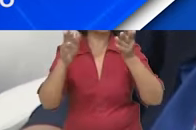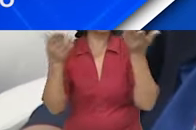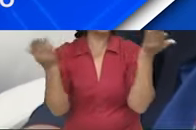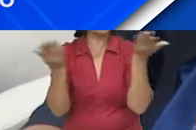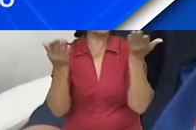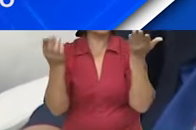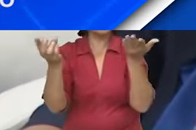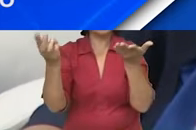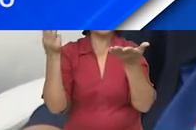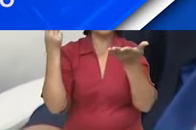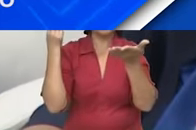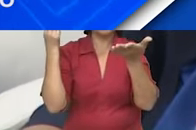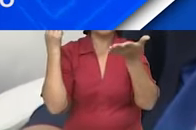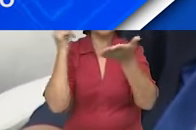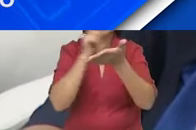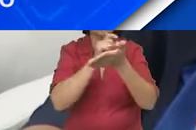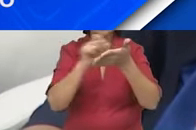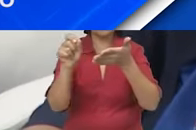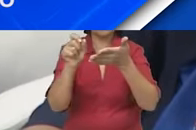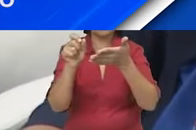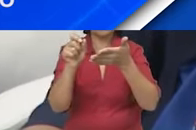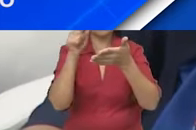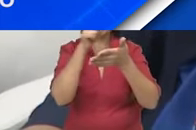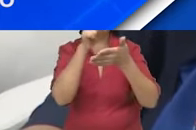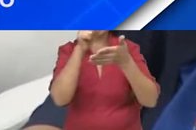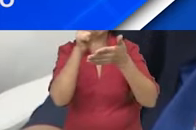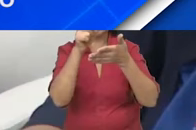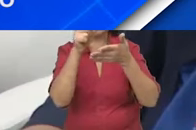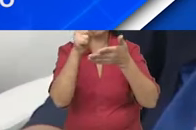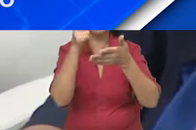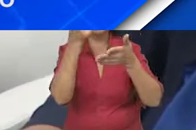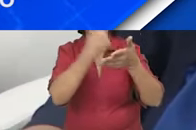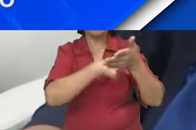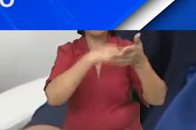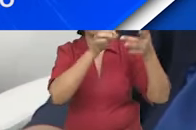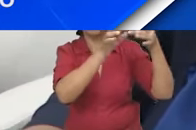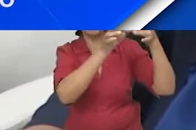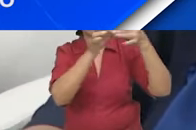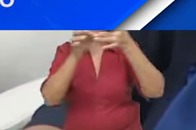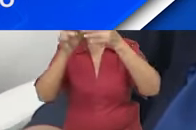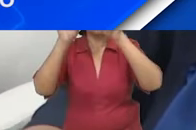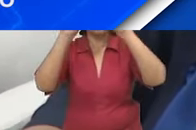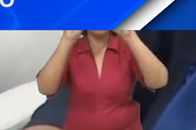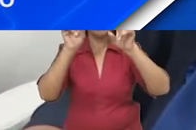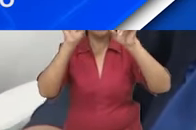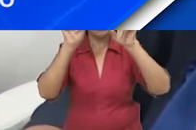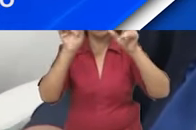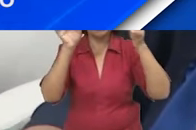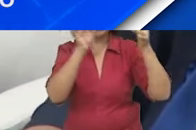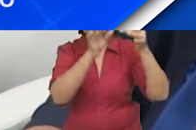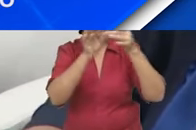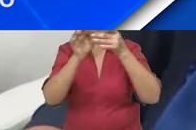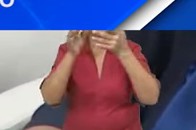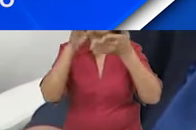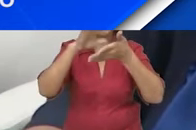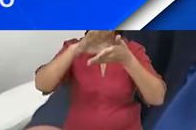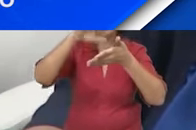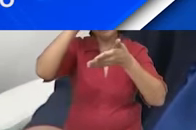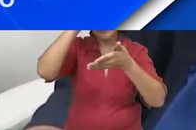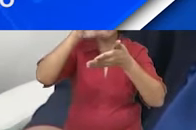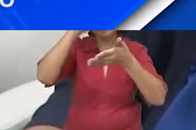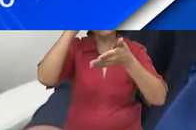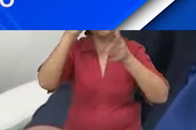particularmente maestros y maestras de educación especial en temas específicos en